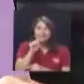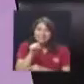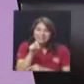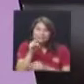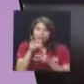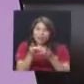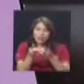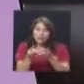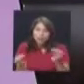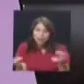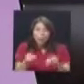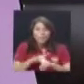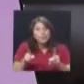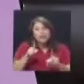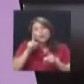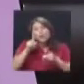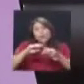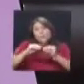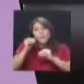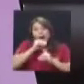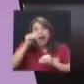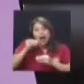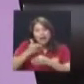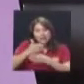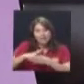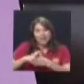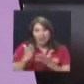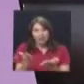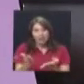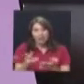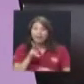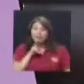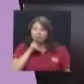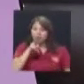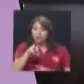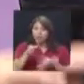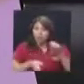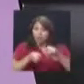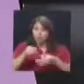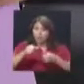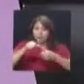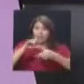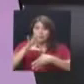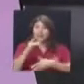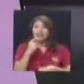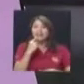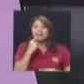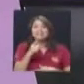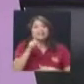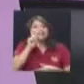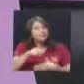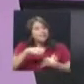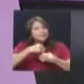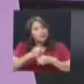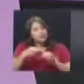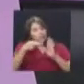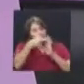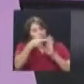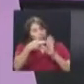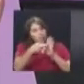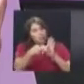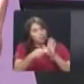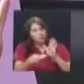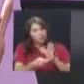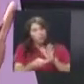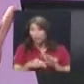y en realidad de la corte interamericana de ese regule ahora no dice como